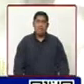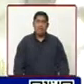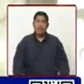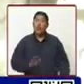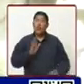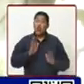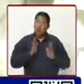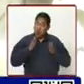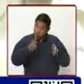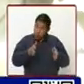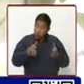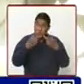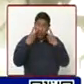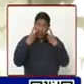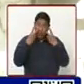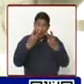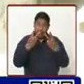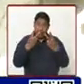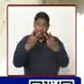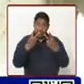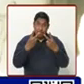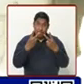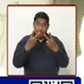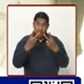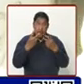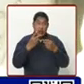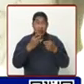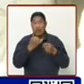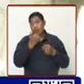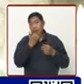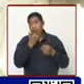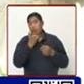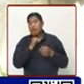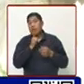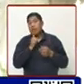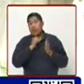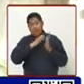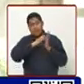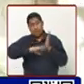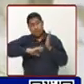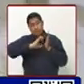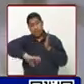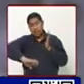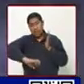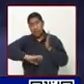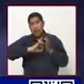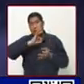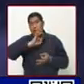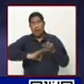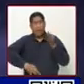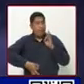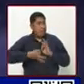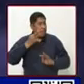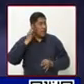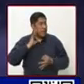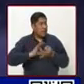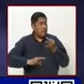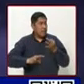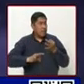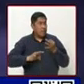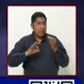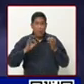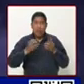Su nicho, como ustedes pueden ver, prevalece de algunas letras y fechas donde él